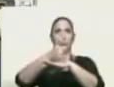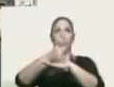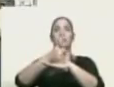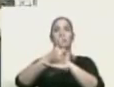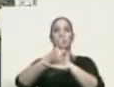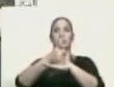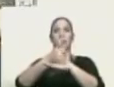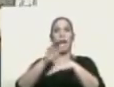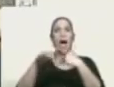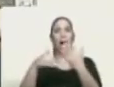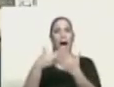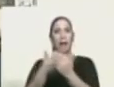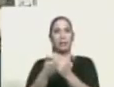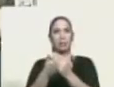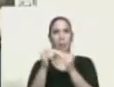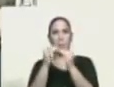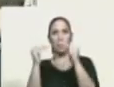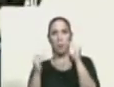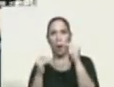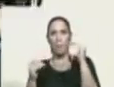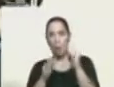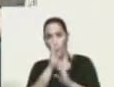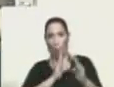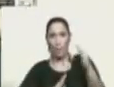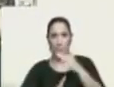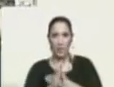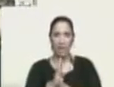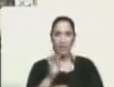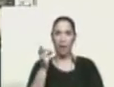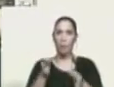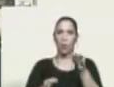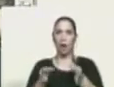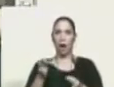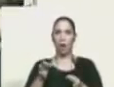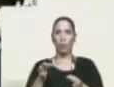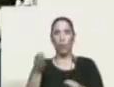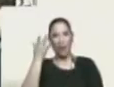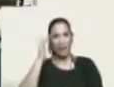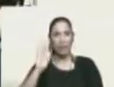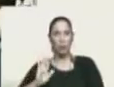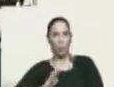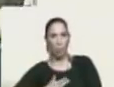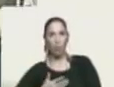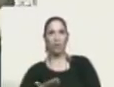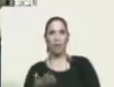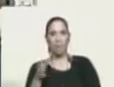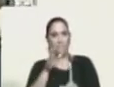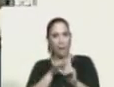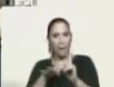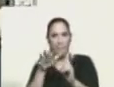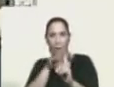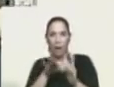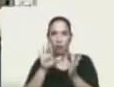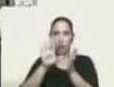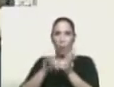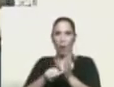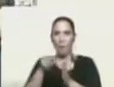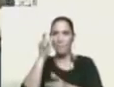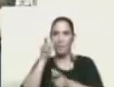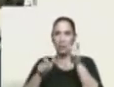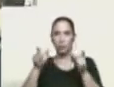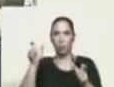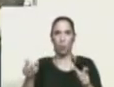más humilde de los abogados creyó que podía a un ciudadano común extorsionar, matraquear,